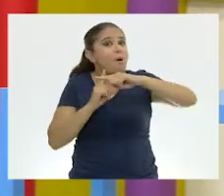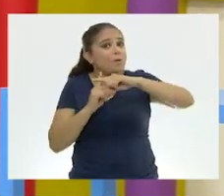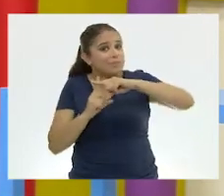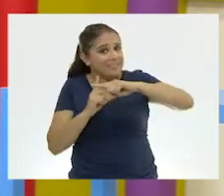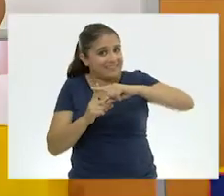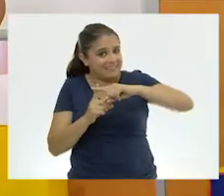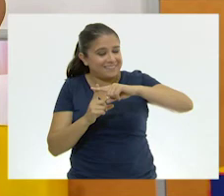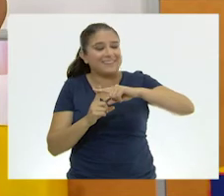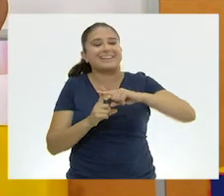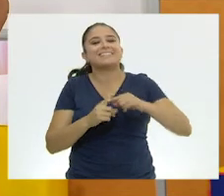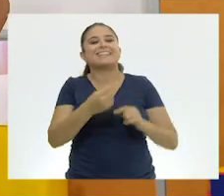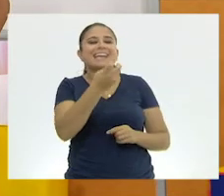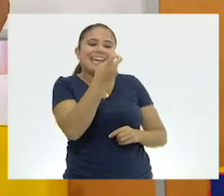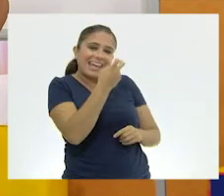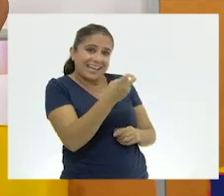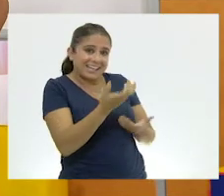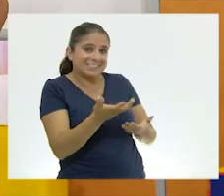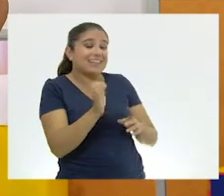Así es.